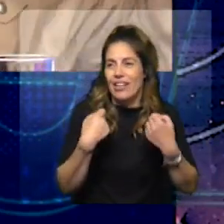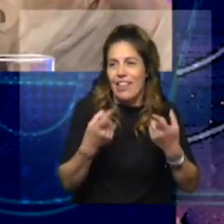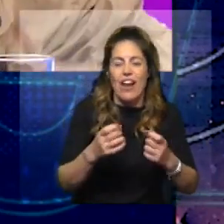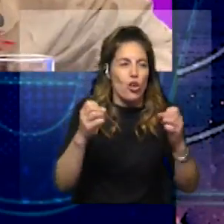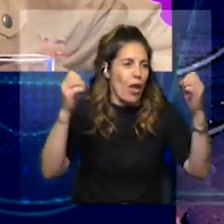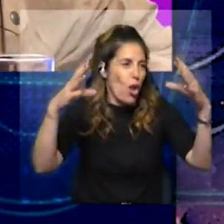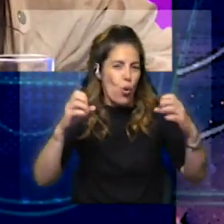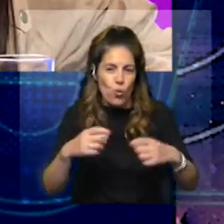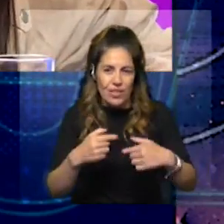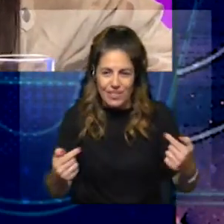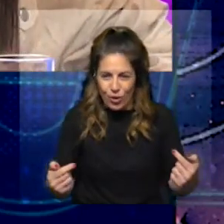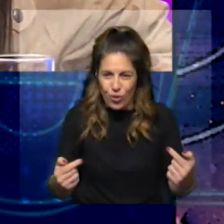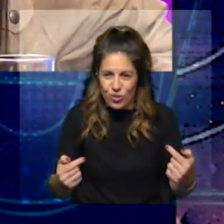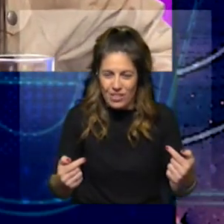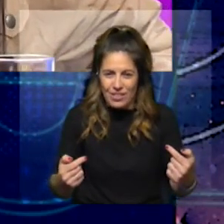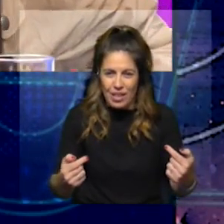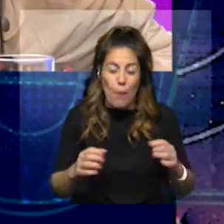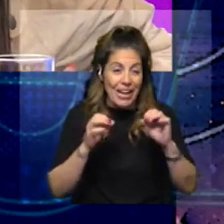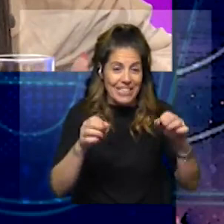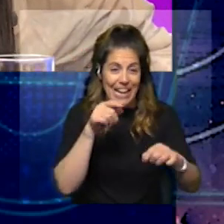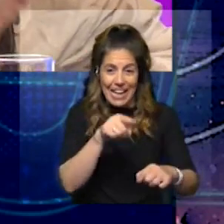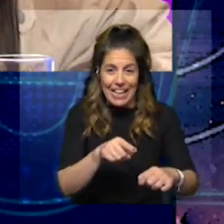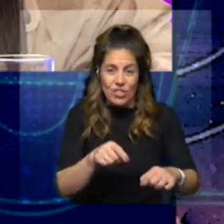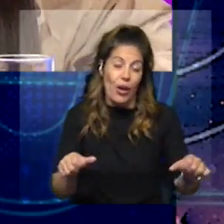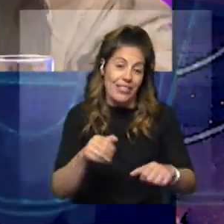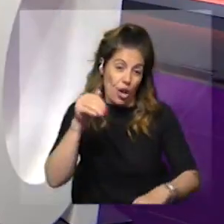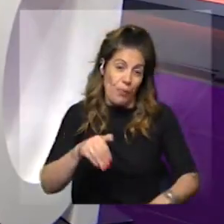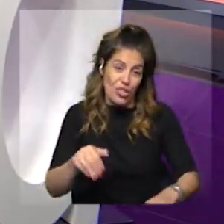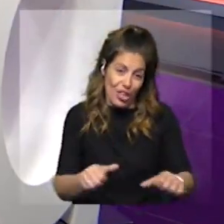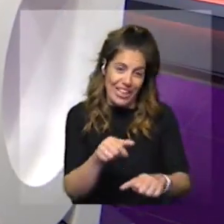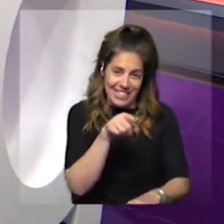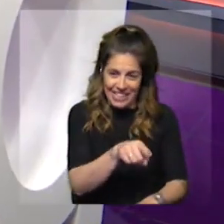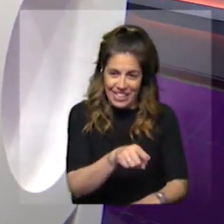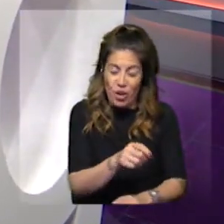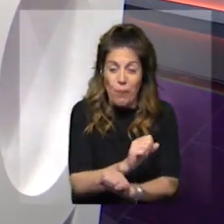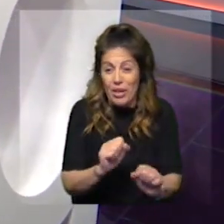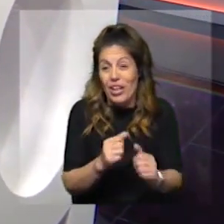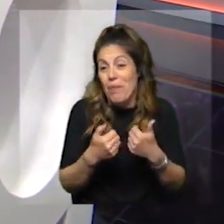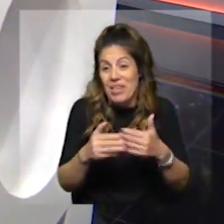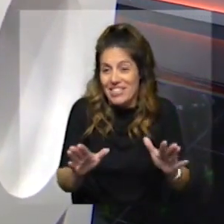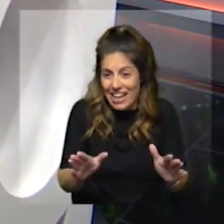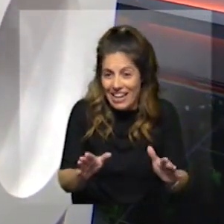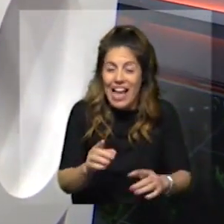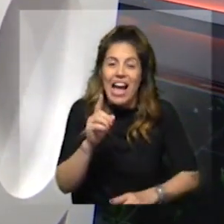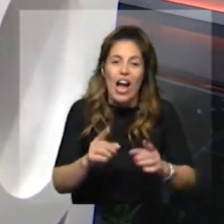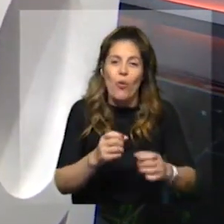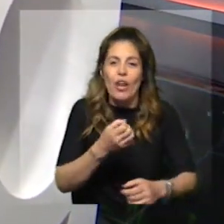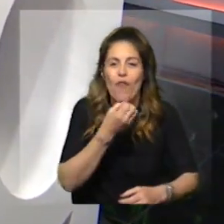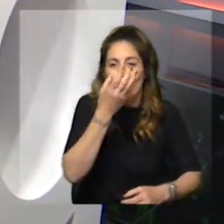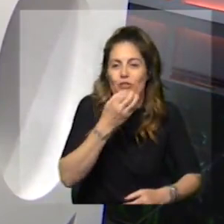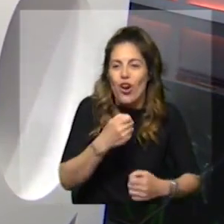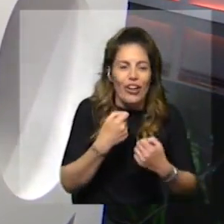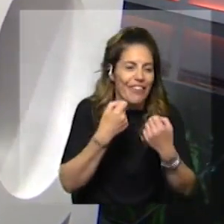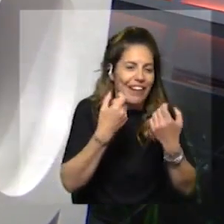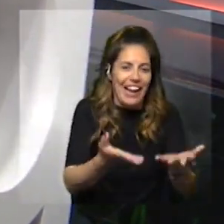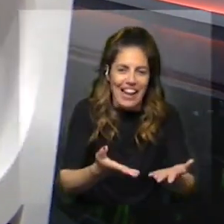de todos los colores. Que obviamente para llegar a eso hay que hacer los millones que hacen ellos, ¿no? Pero se empeorará, se empieza. Pero bueno, capaz que una flor regalarla ahí, de que ya te cambia un